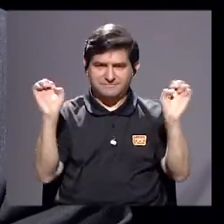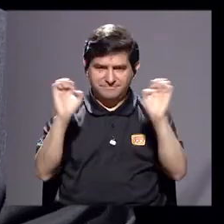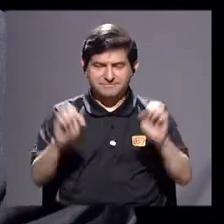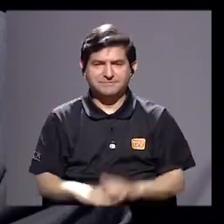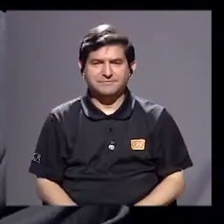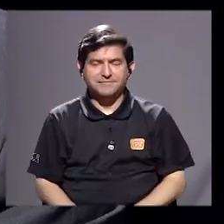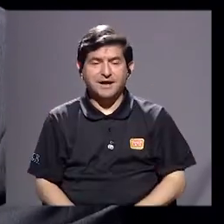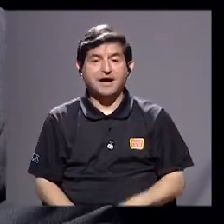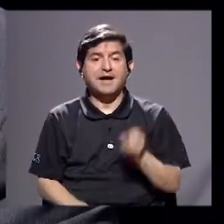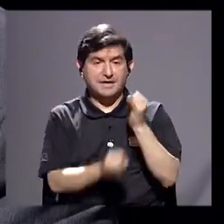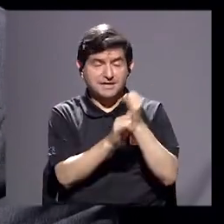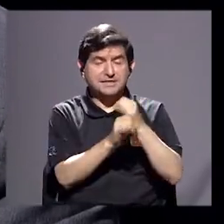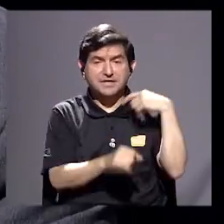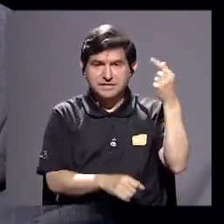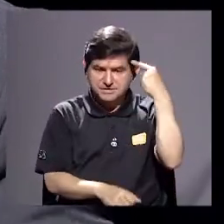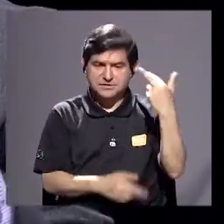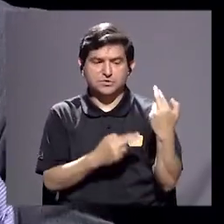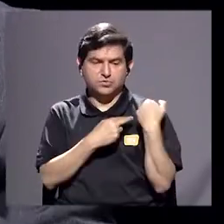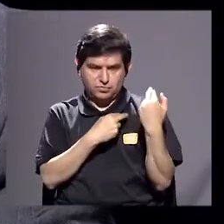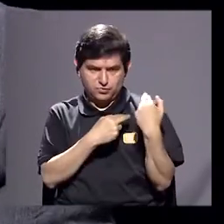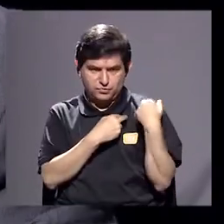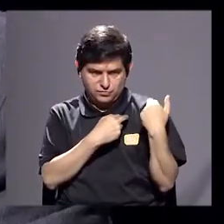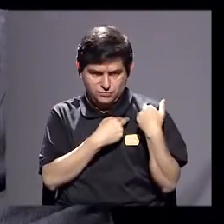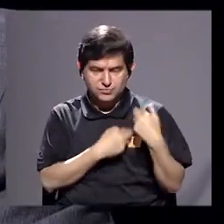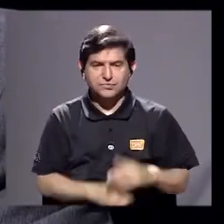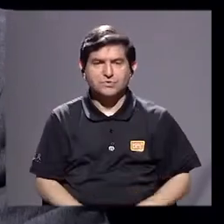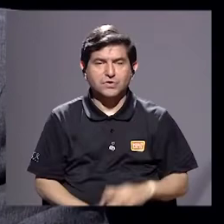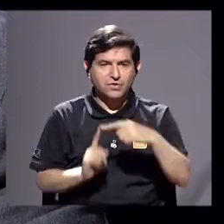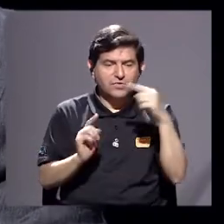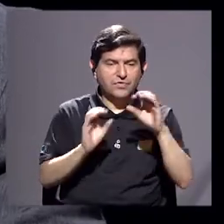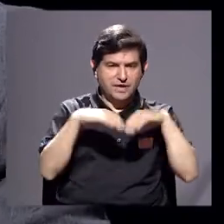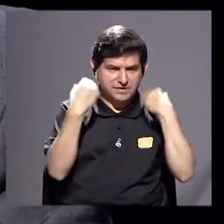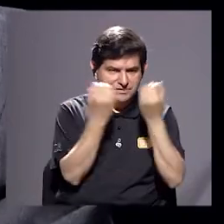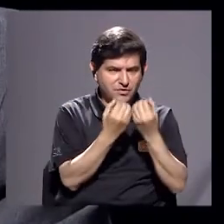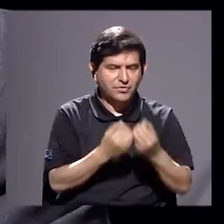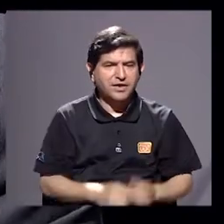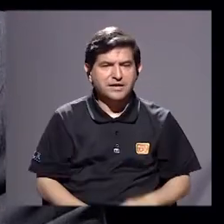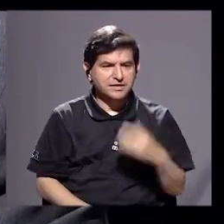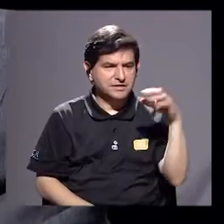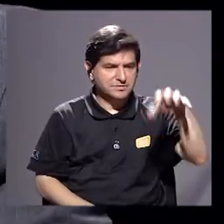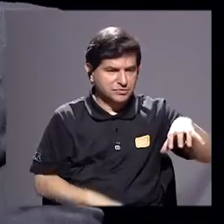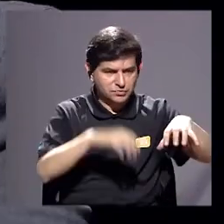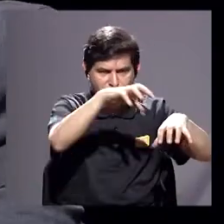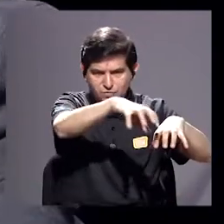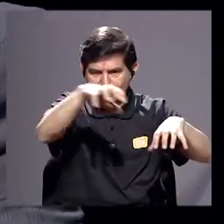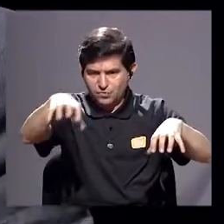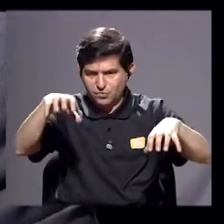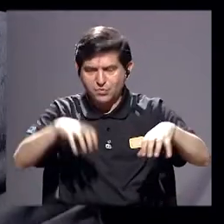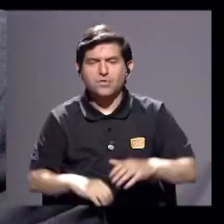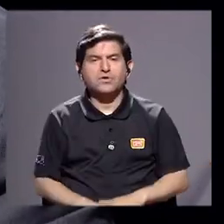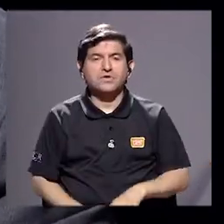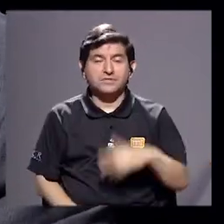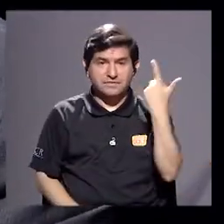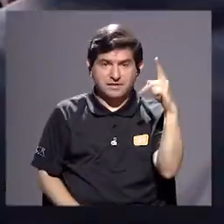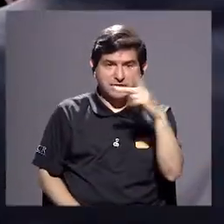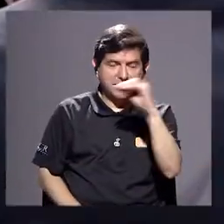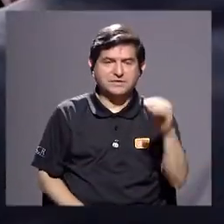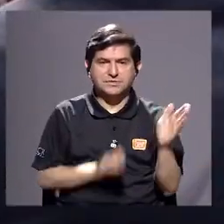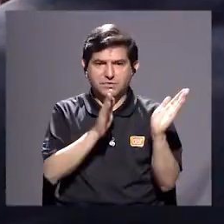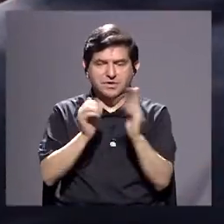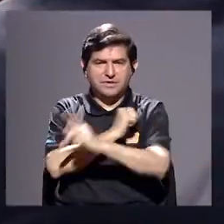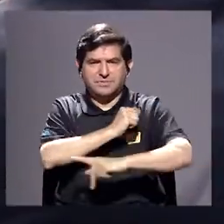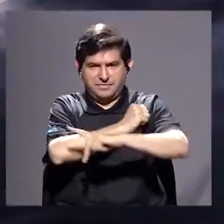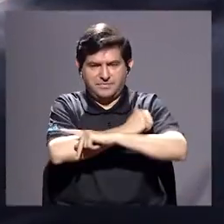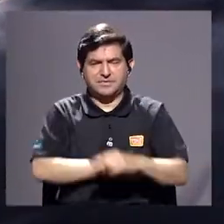gentes del estado que son responsables a partir de la organización sectorial de gestionar los riesgos y gestionar la preparación del país cuáles son esos